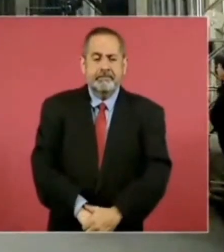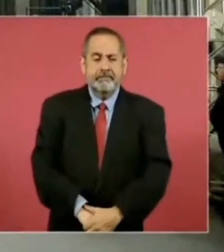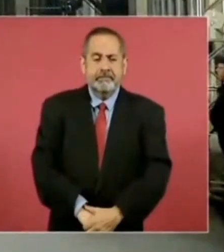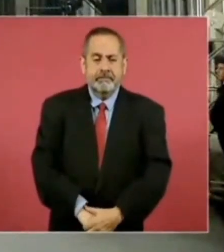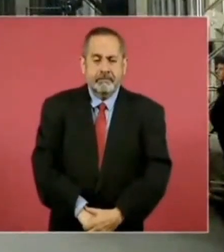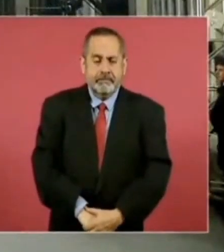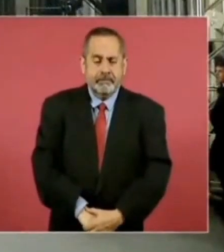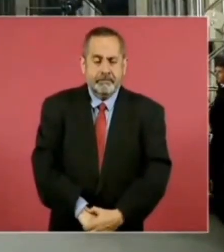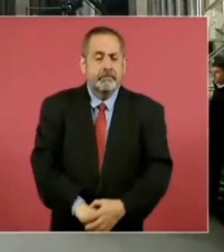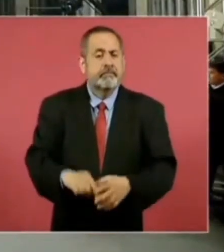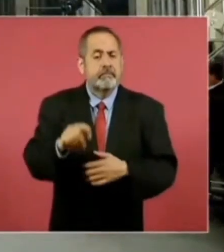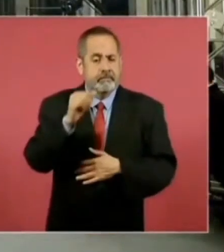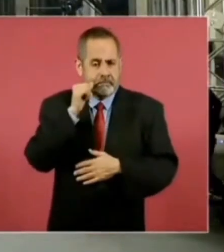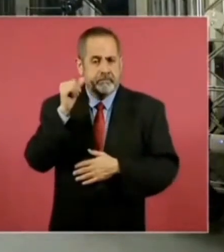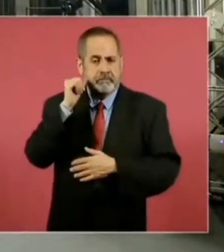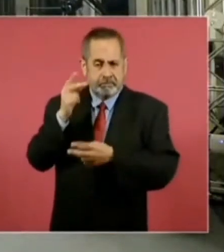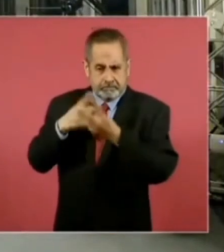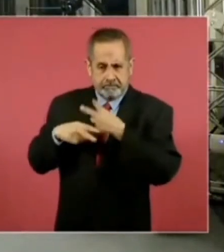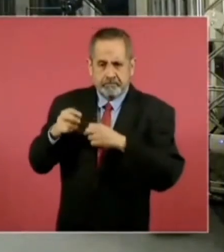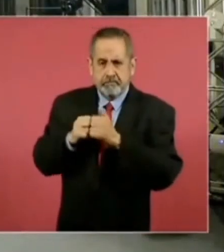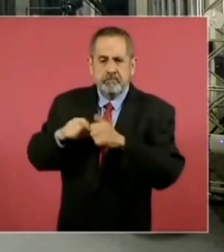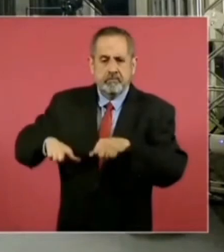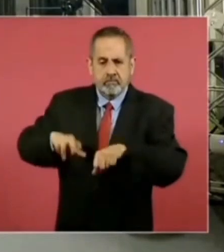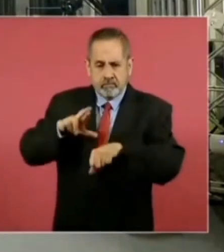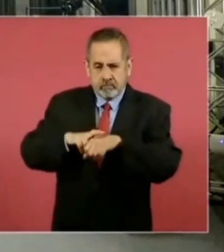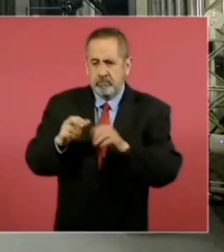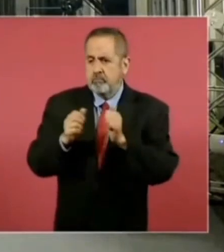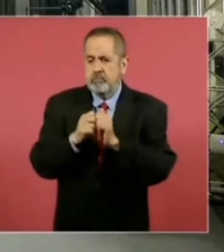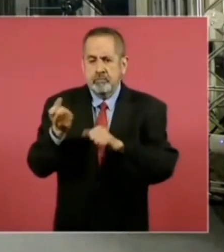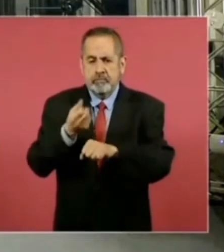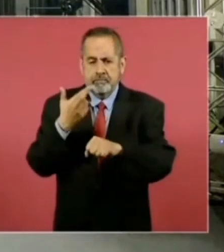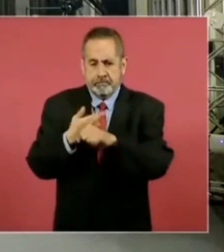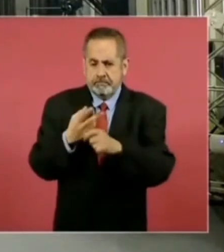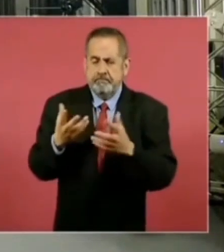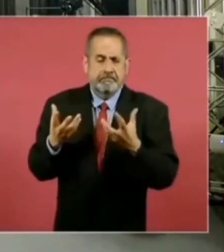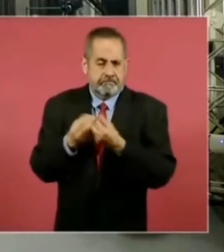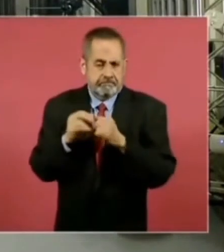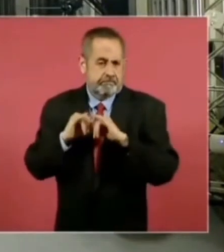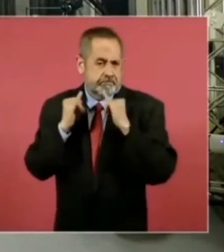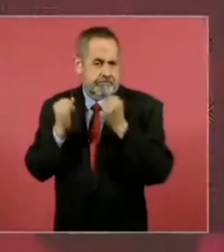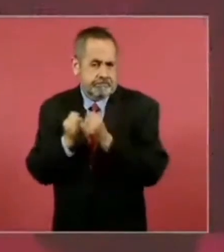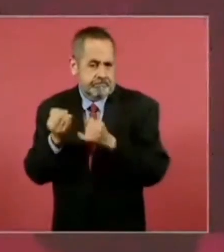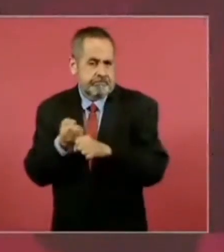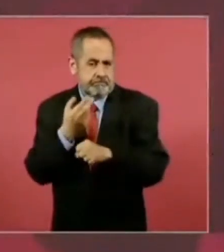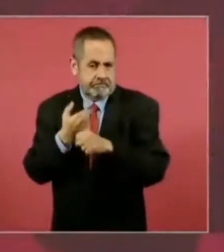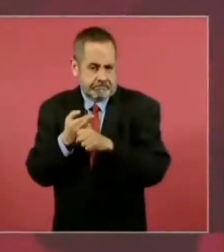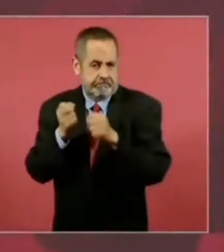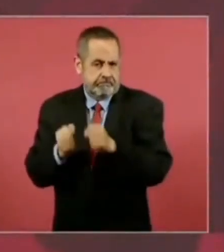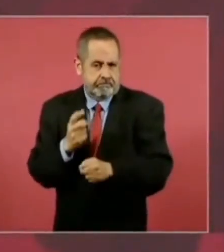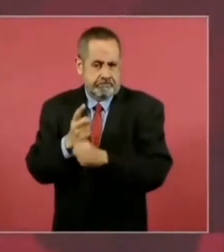Ayer estuvo aquí el gobernador hablando con la secretaria de Seguridad Pública.